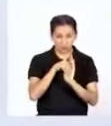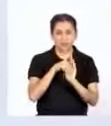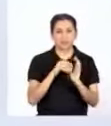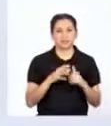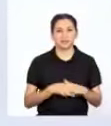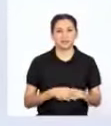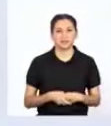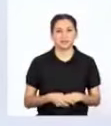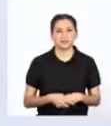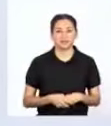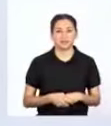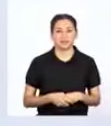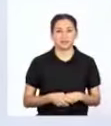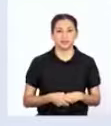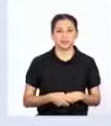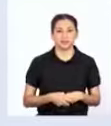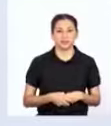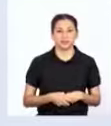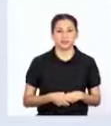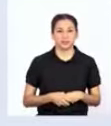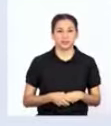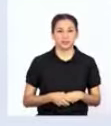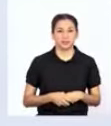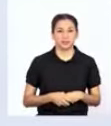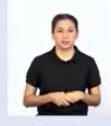Bien, síganme.